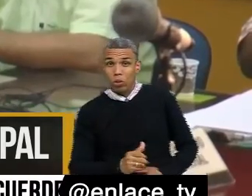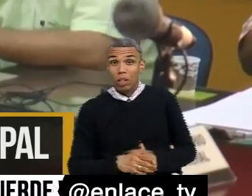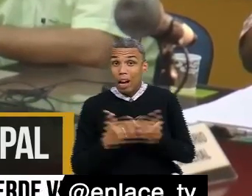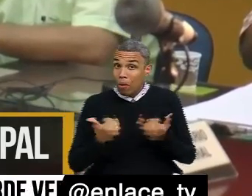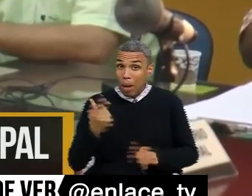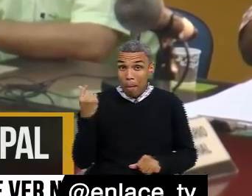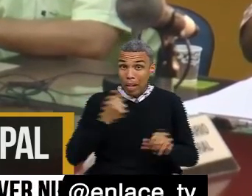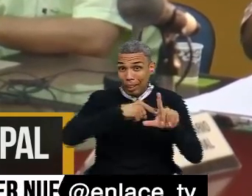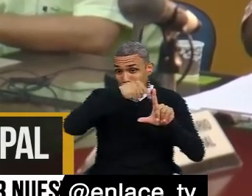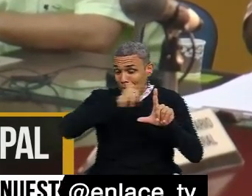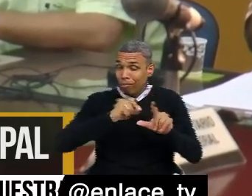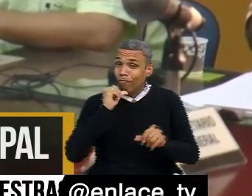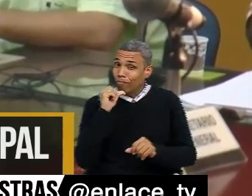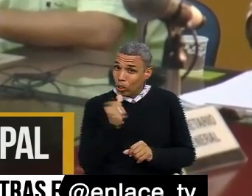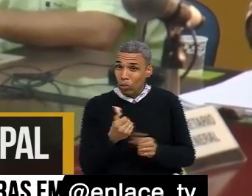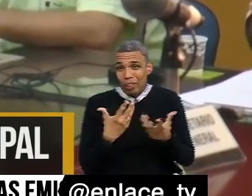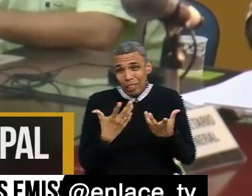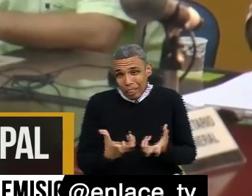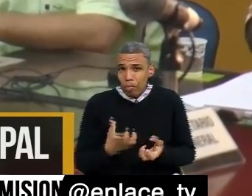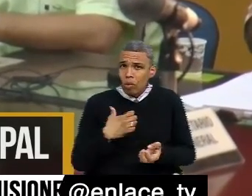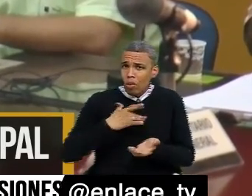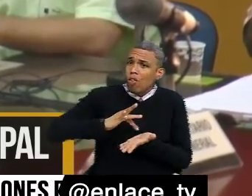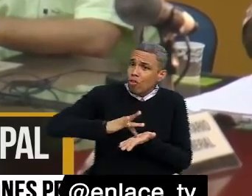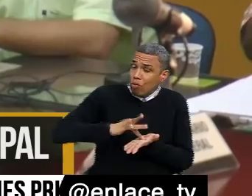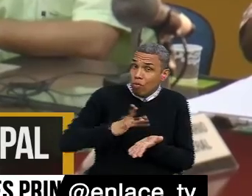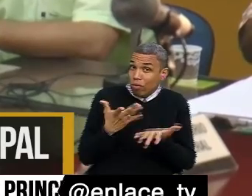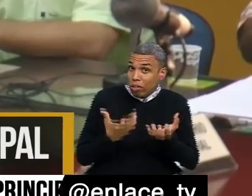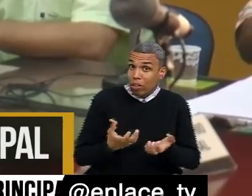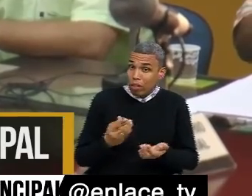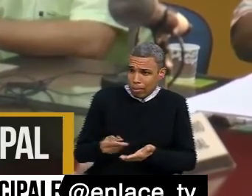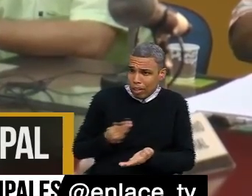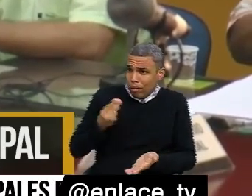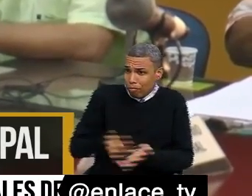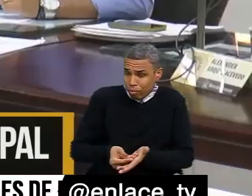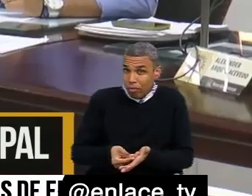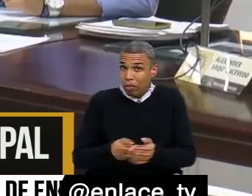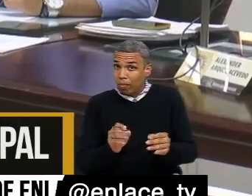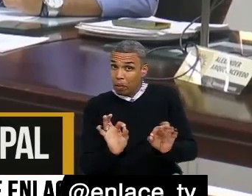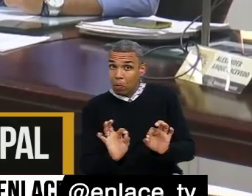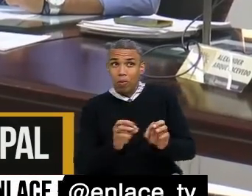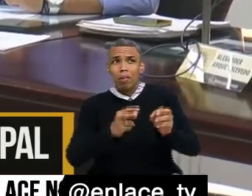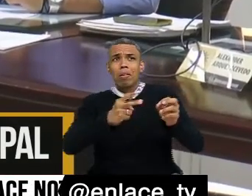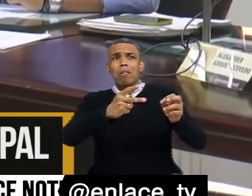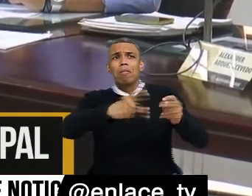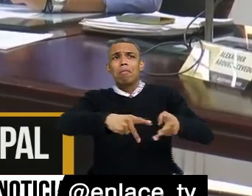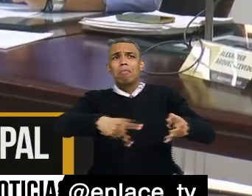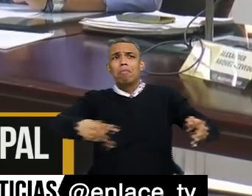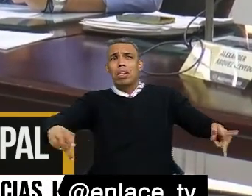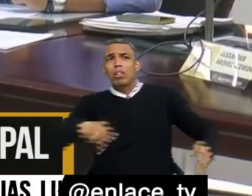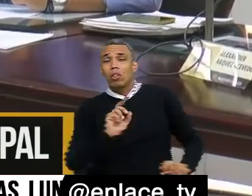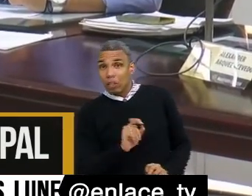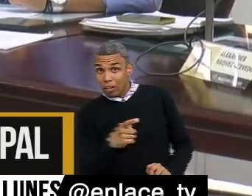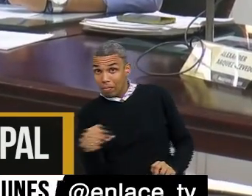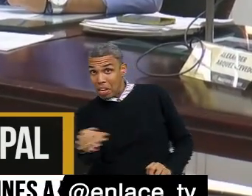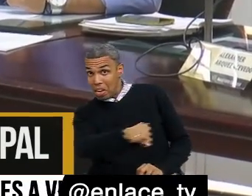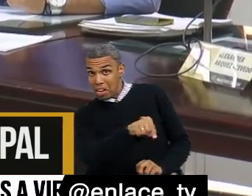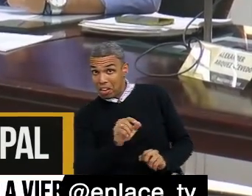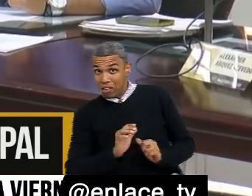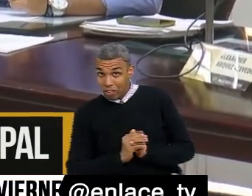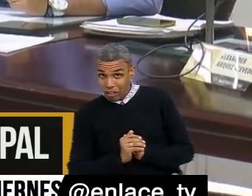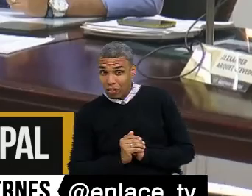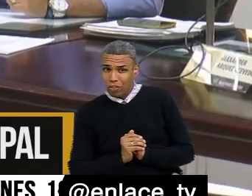frentear hasta las últimas y pagar nuestras deudas y sostener el empleo a tantas personas que lo han perdido todo hoy. Bueno, don Luis,